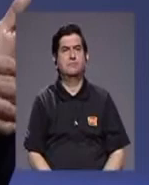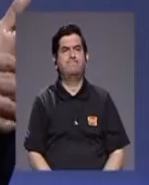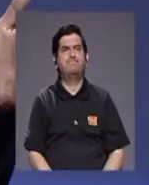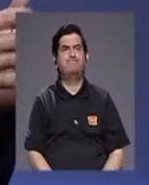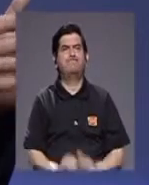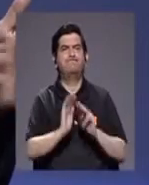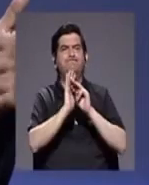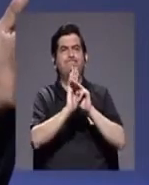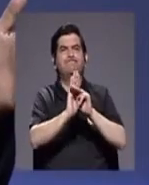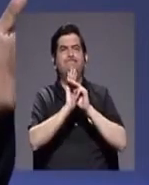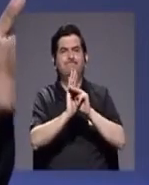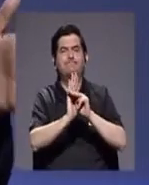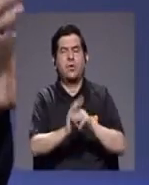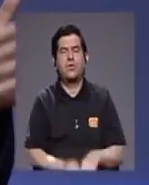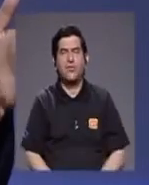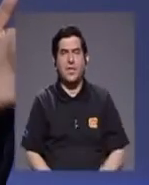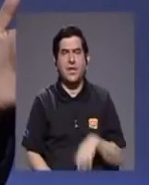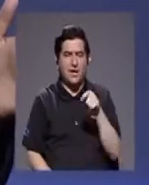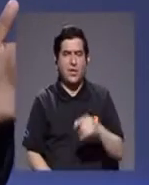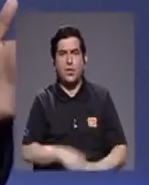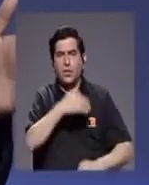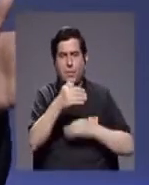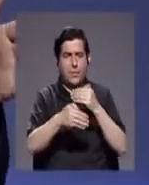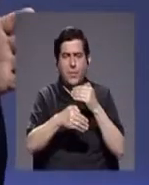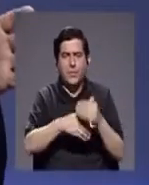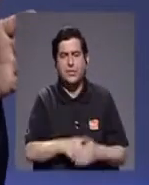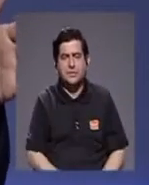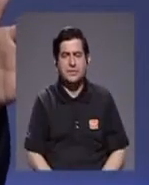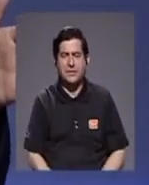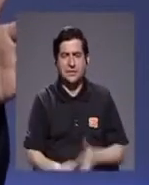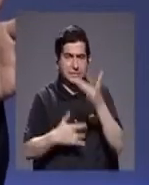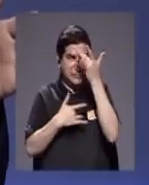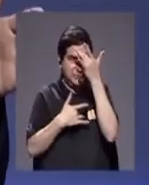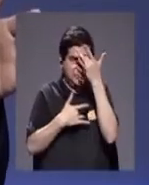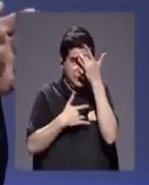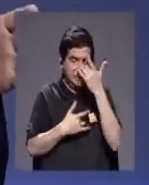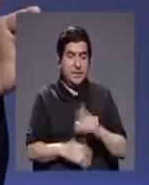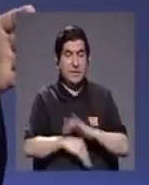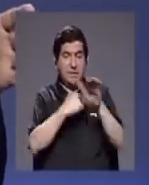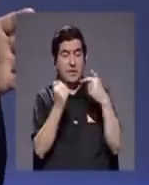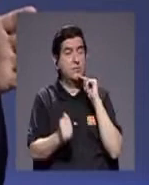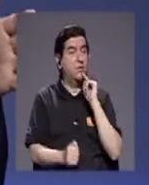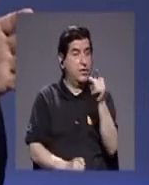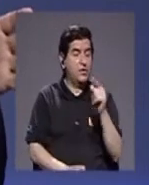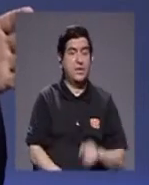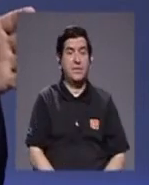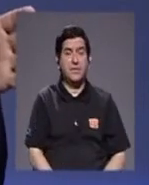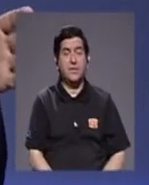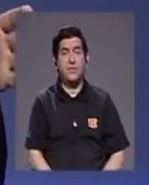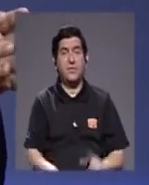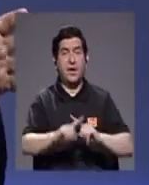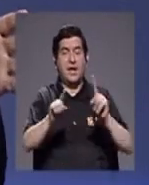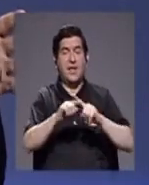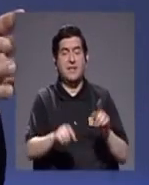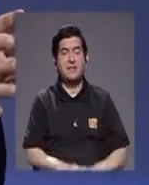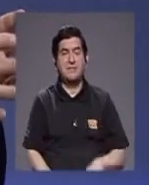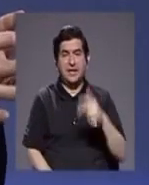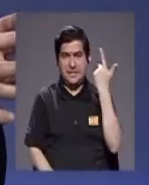patrones de comorbilidad, y todos los que él mencionó son las comorbilidades.